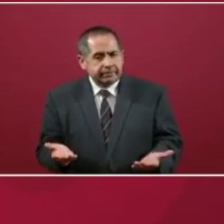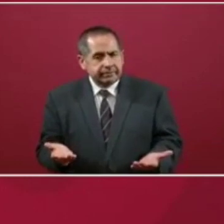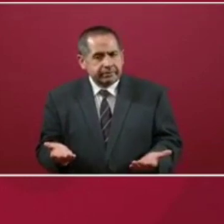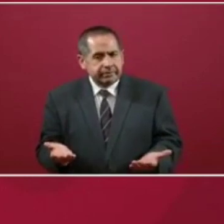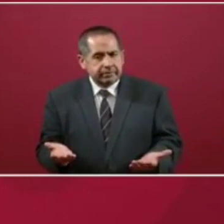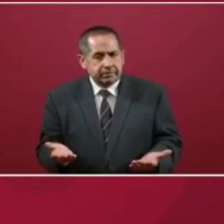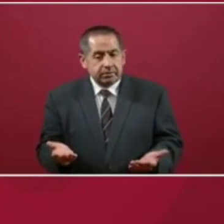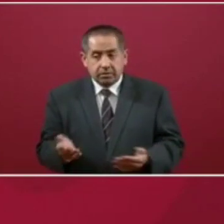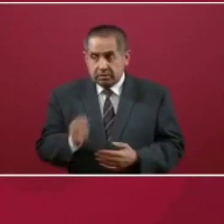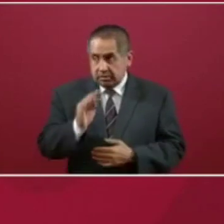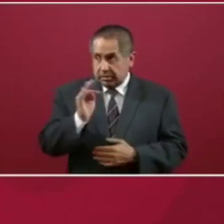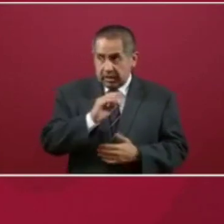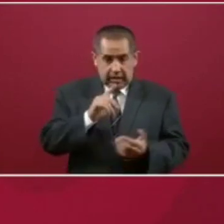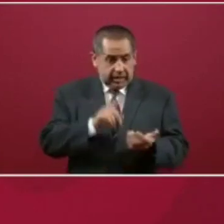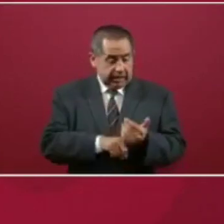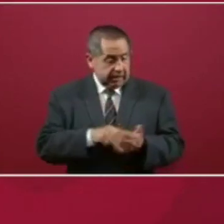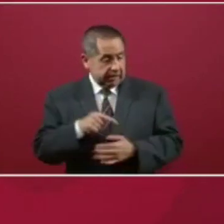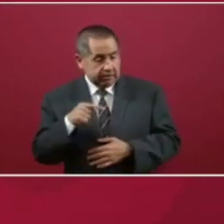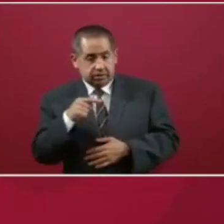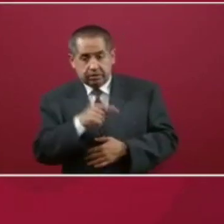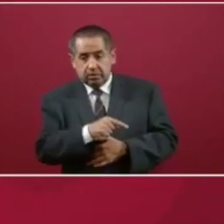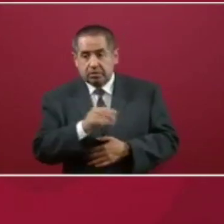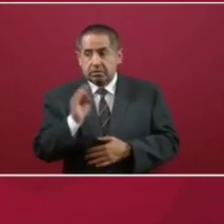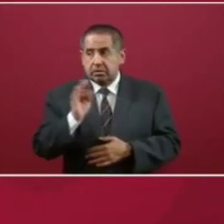si hubo